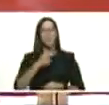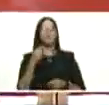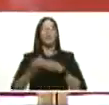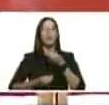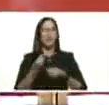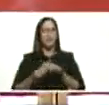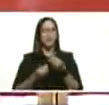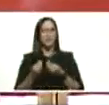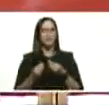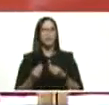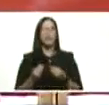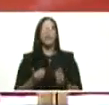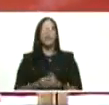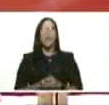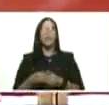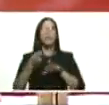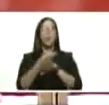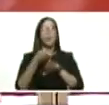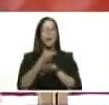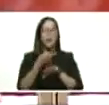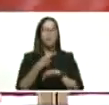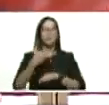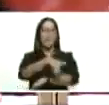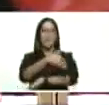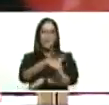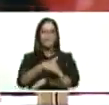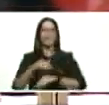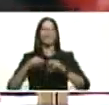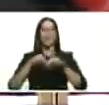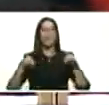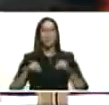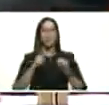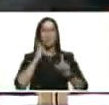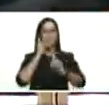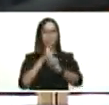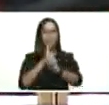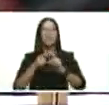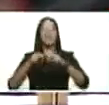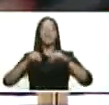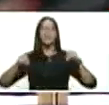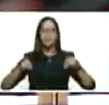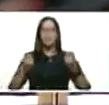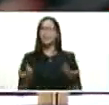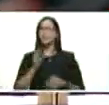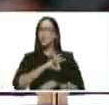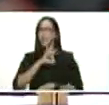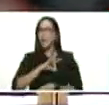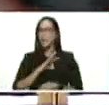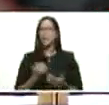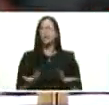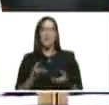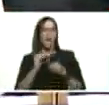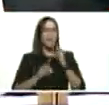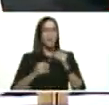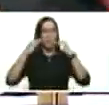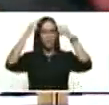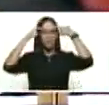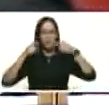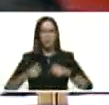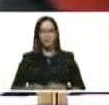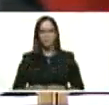convertido en el gran gobernante de la calle, del territorio concreto. Es la territorialización del socialismo que hablaba el comandante